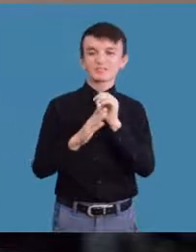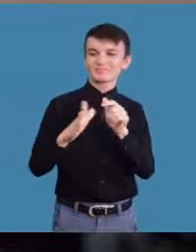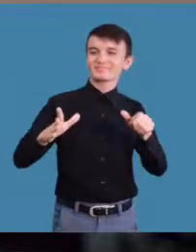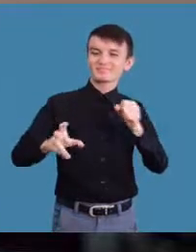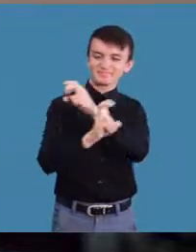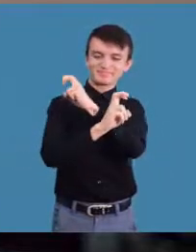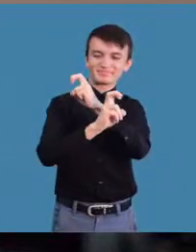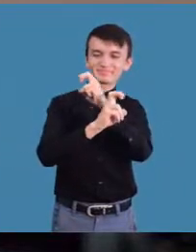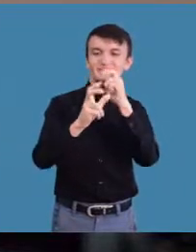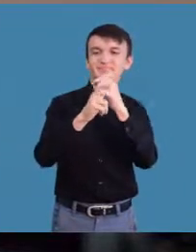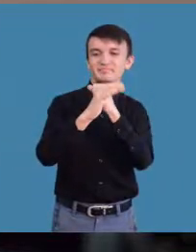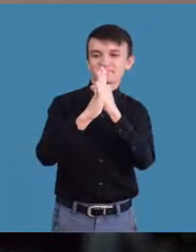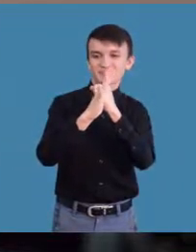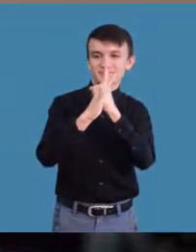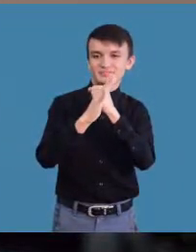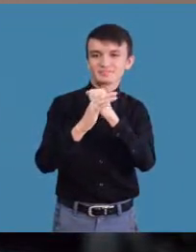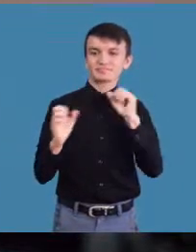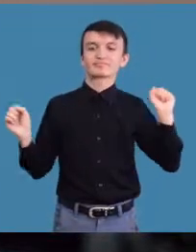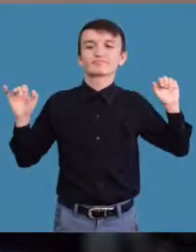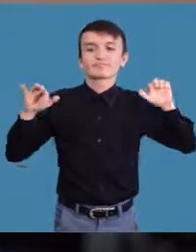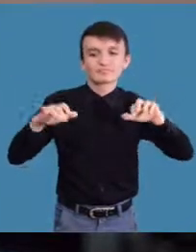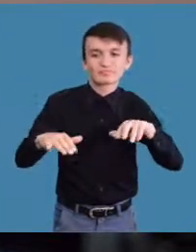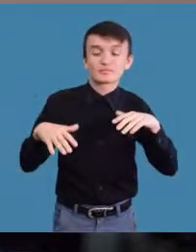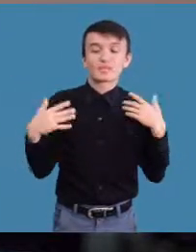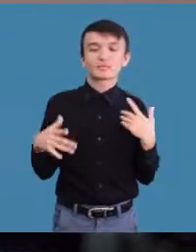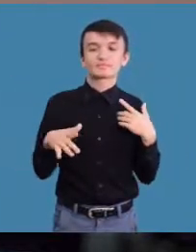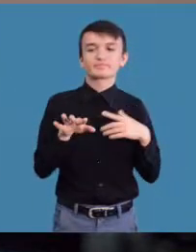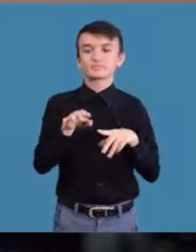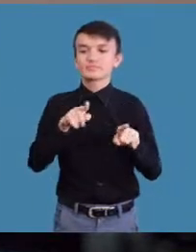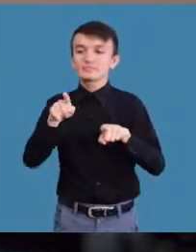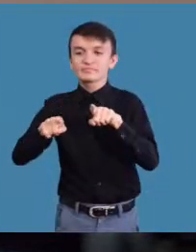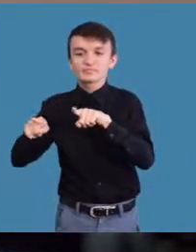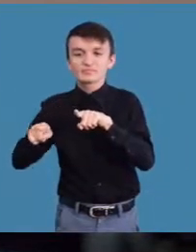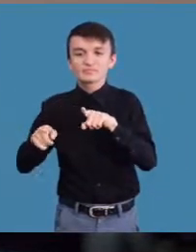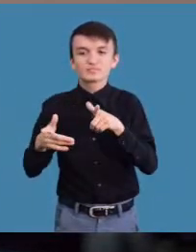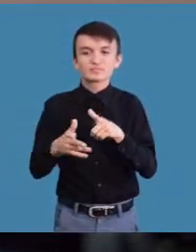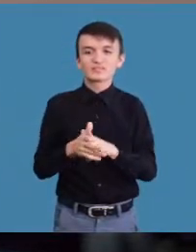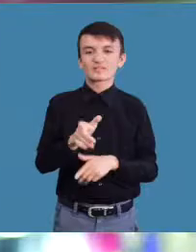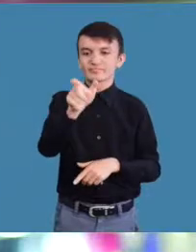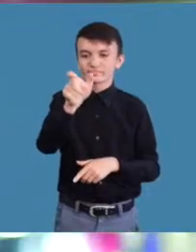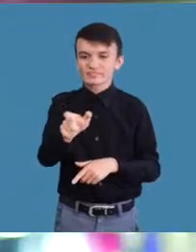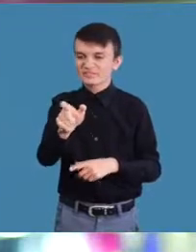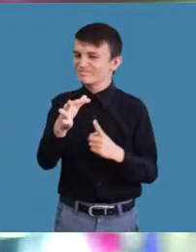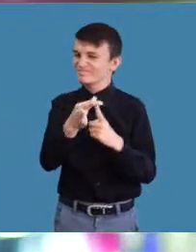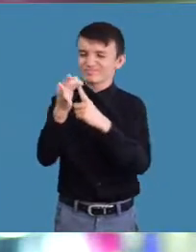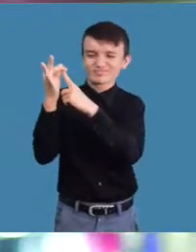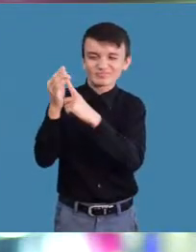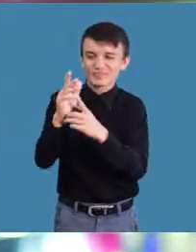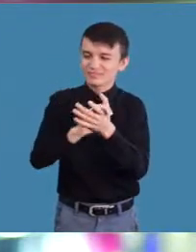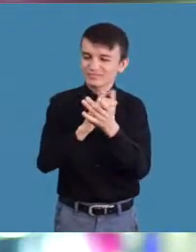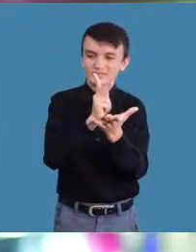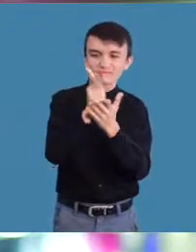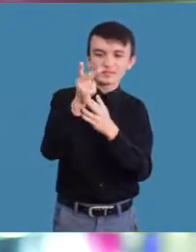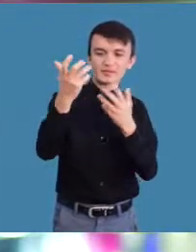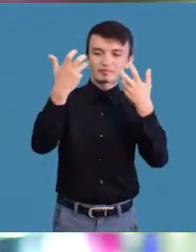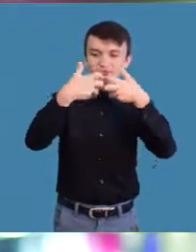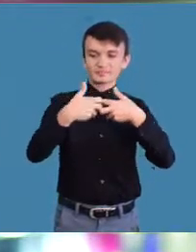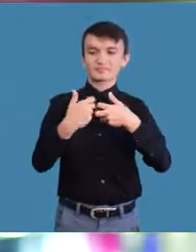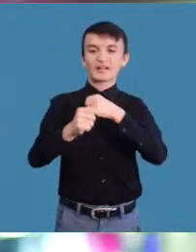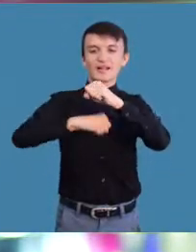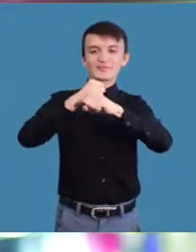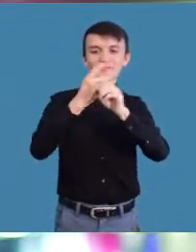en el Parque Sucre haciendo el tercer evento y la definición del amigo fiel de la empresa Energía El